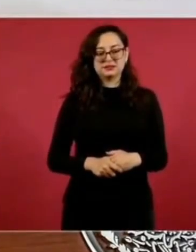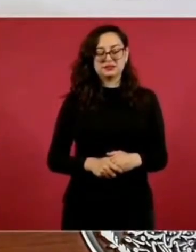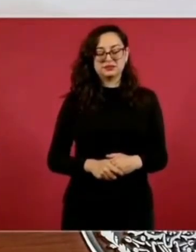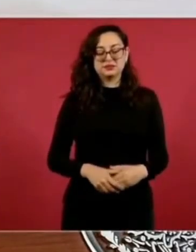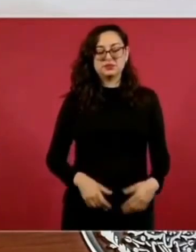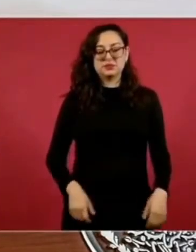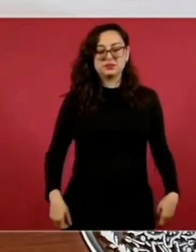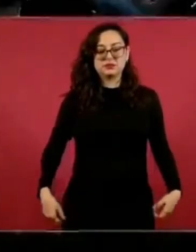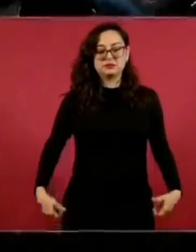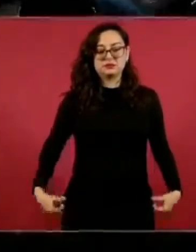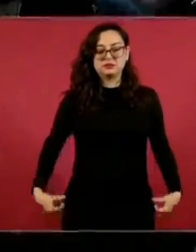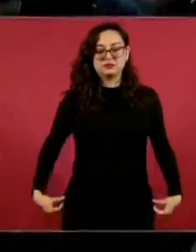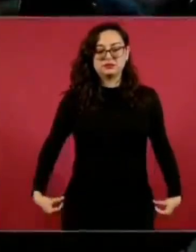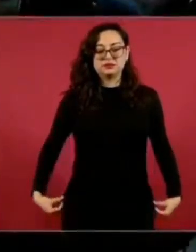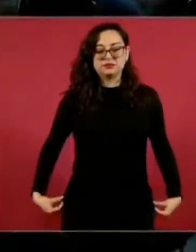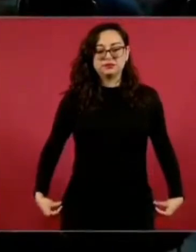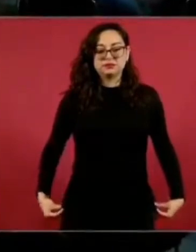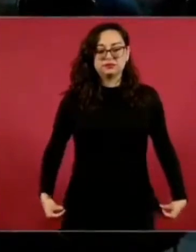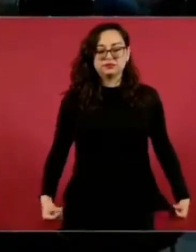No,